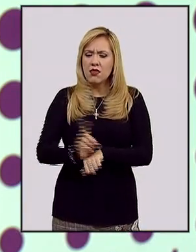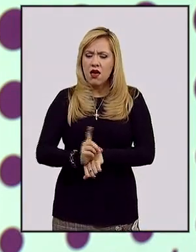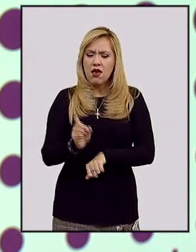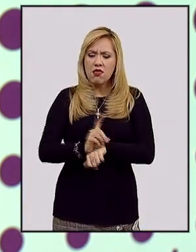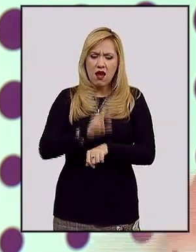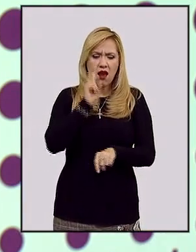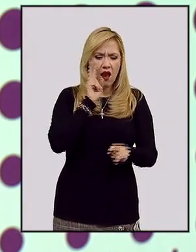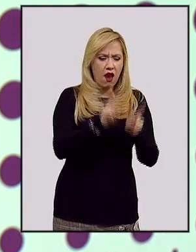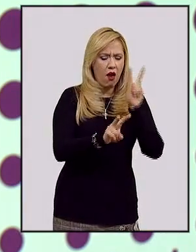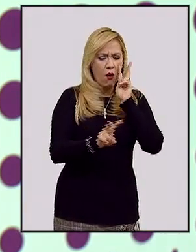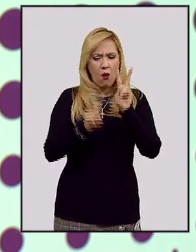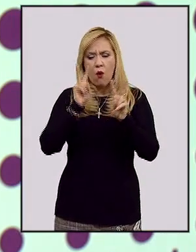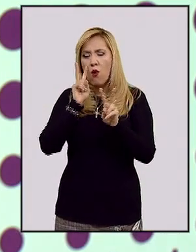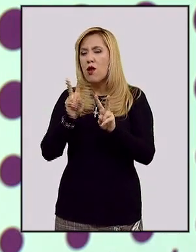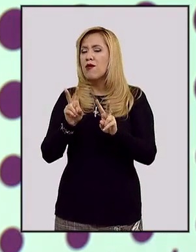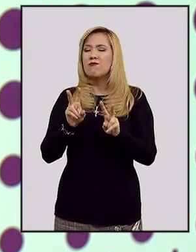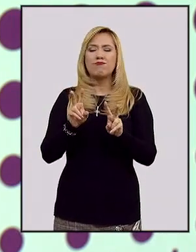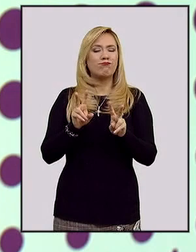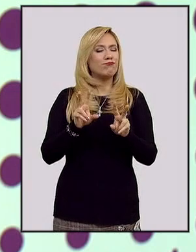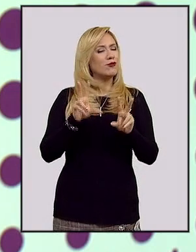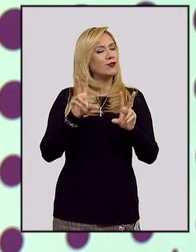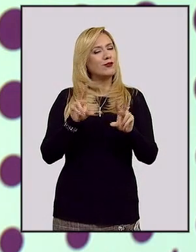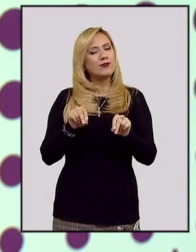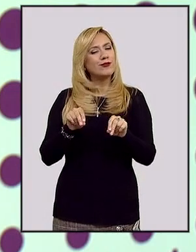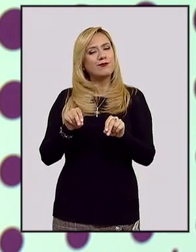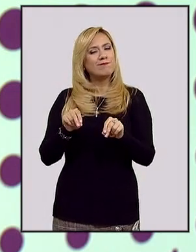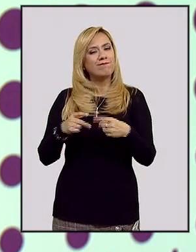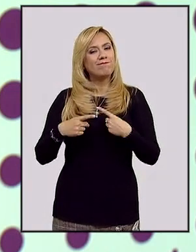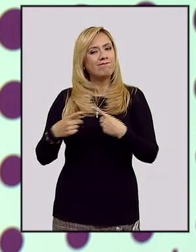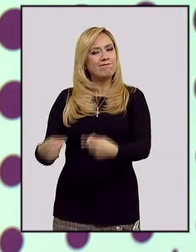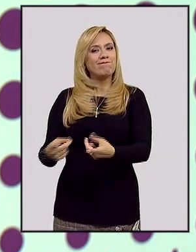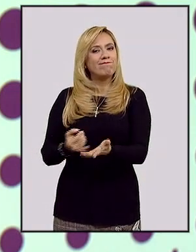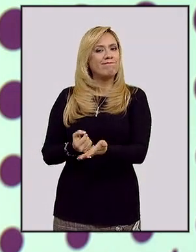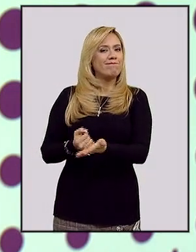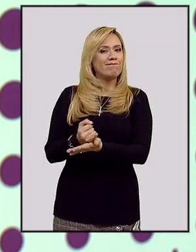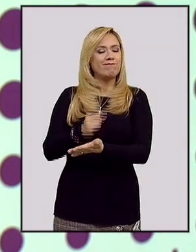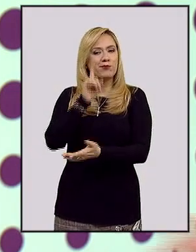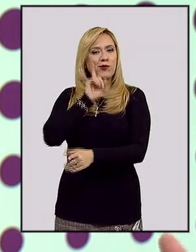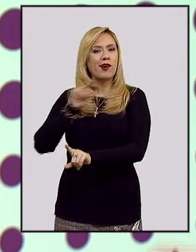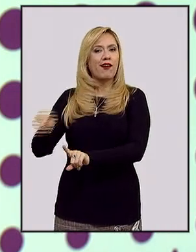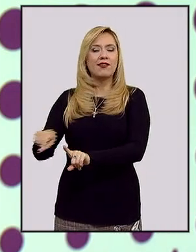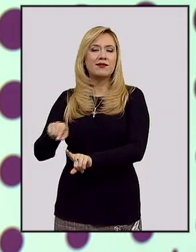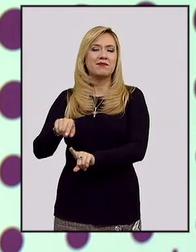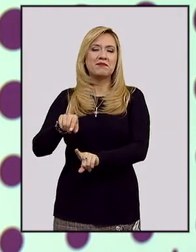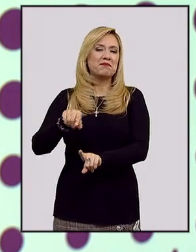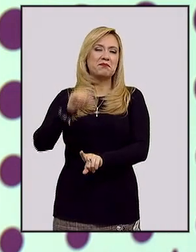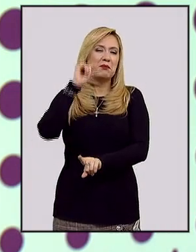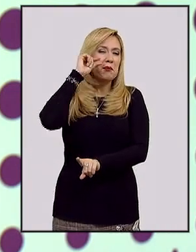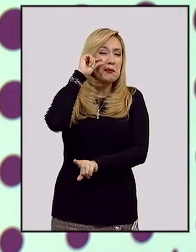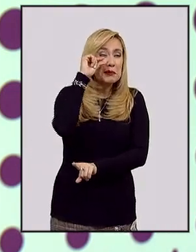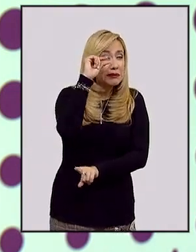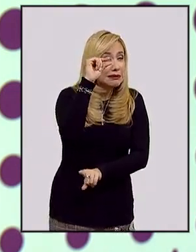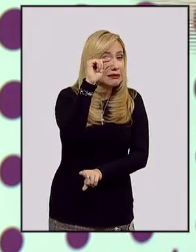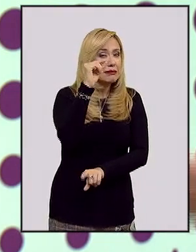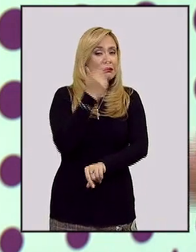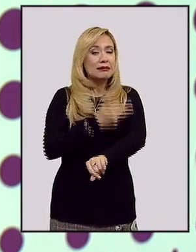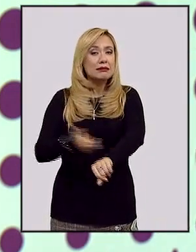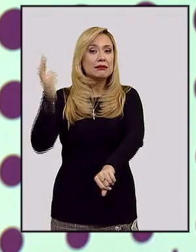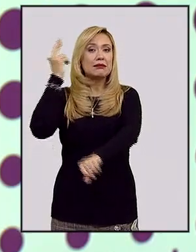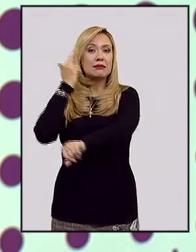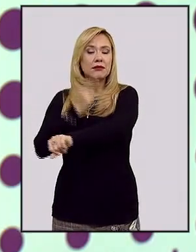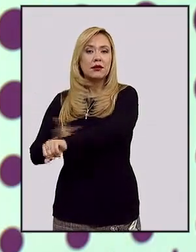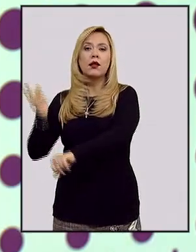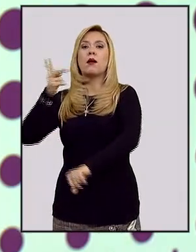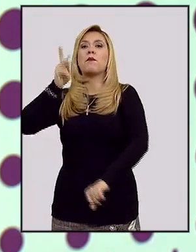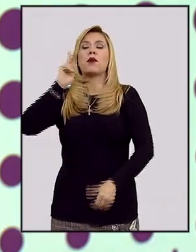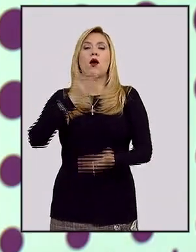parto humanizado, pero una vez que desde la estrategia, el área de incidencia en política pública, vemos, por